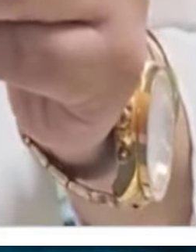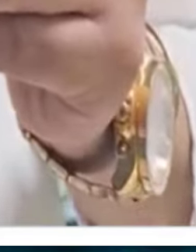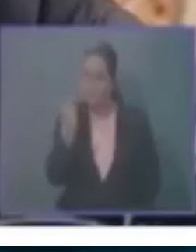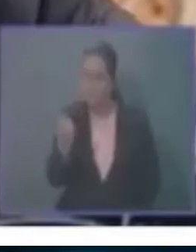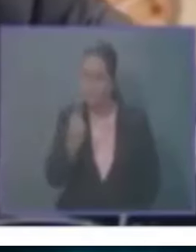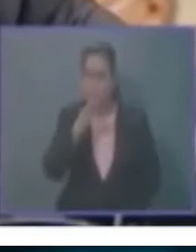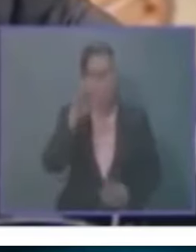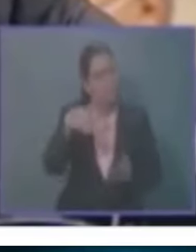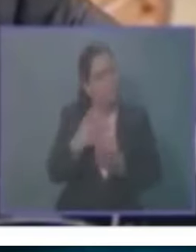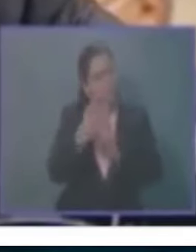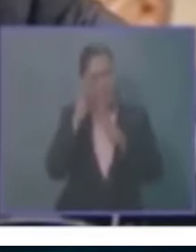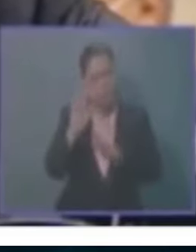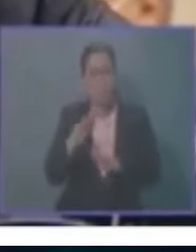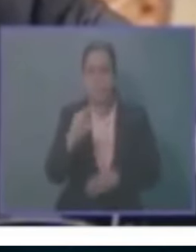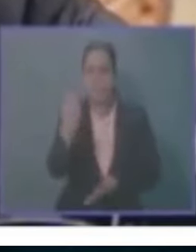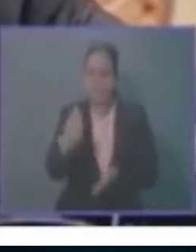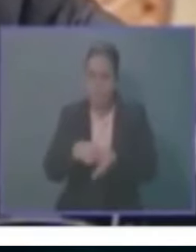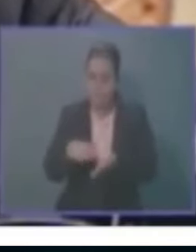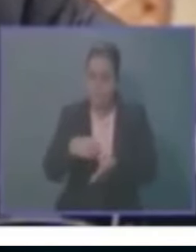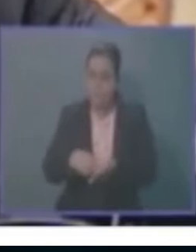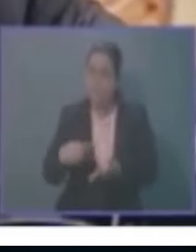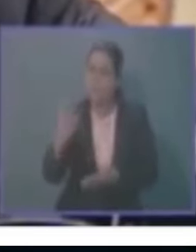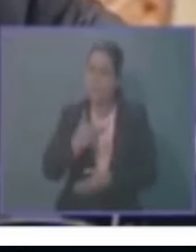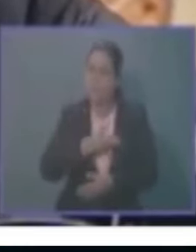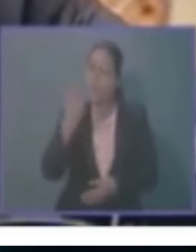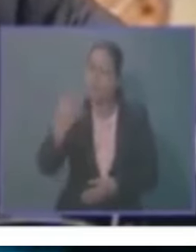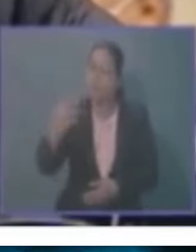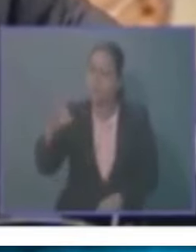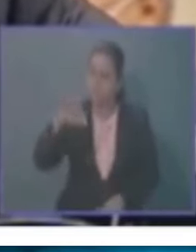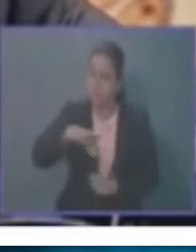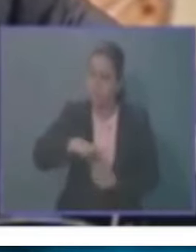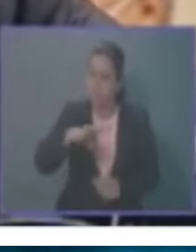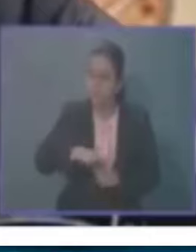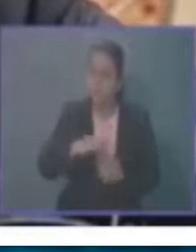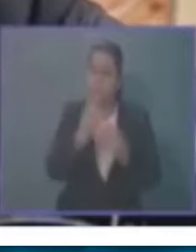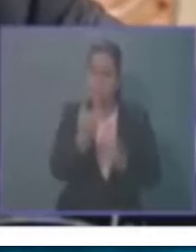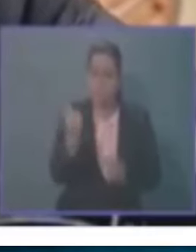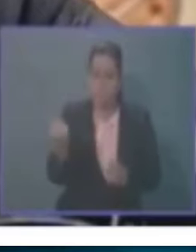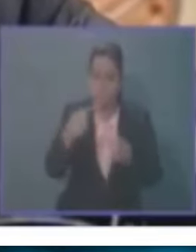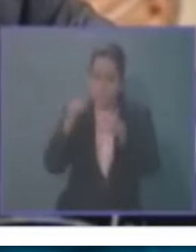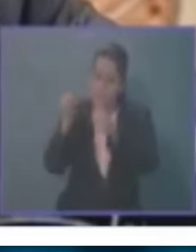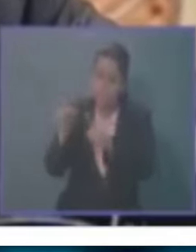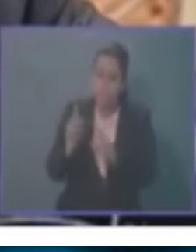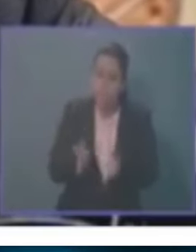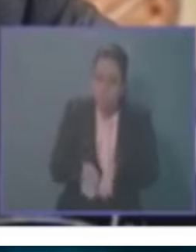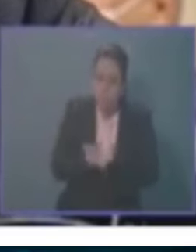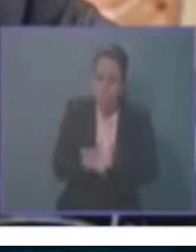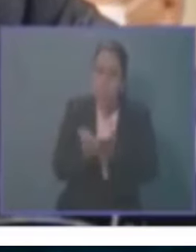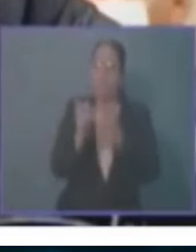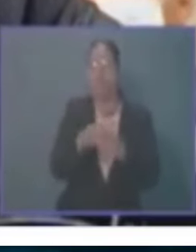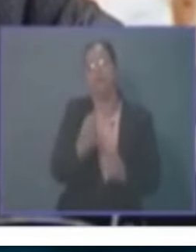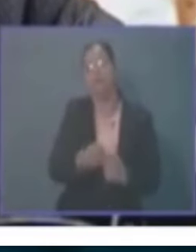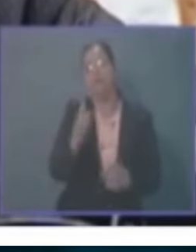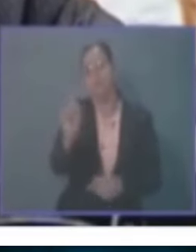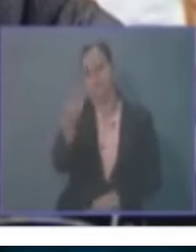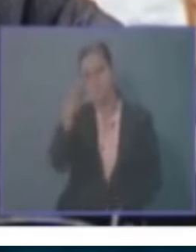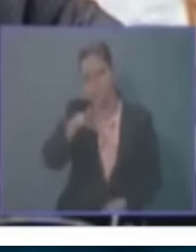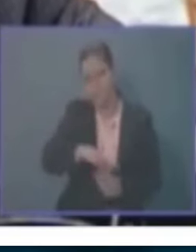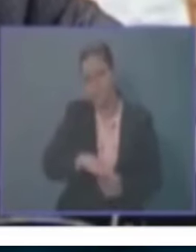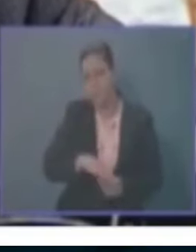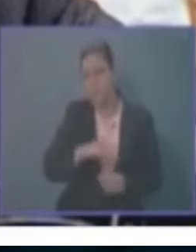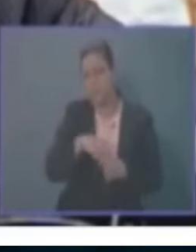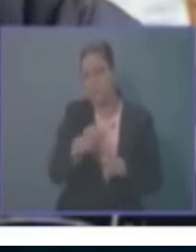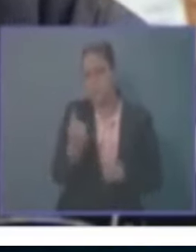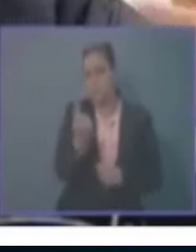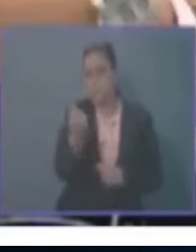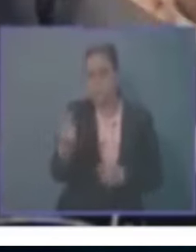contra del señor Alberto Armando Romero Rodríguez, a quien se le está atribuyendo la comisión de dos ilícitos penales, enriquecimiento ilícito